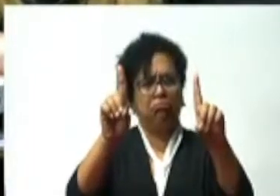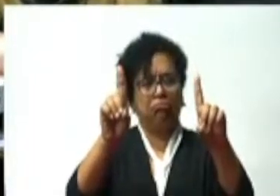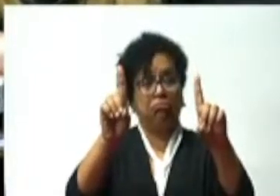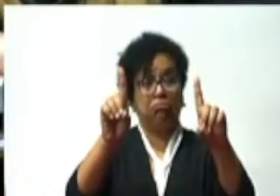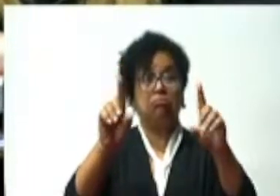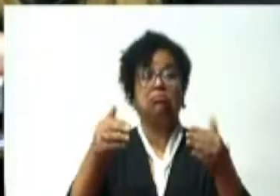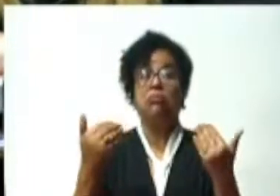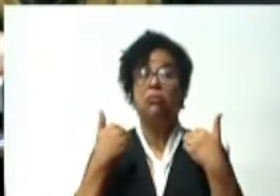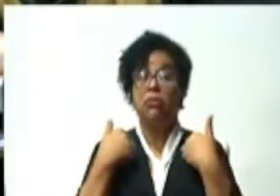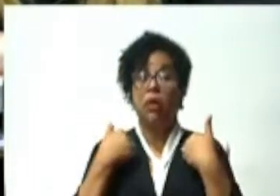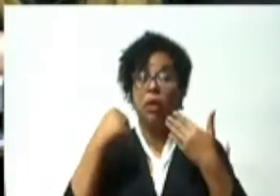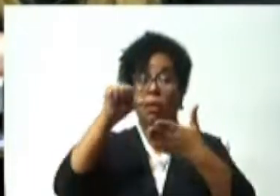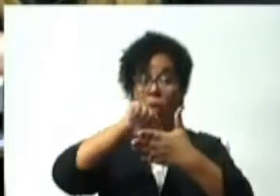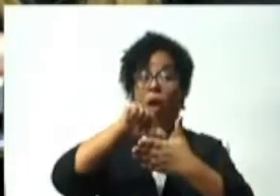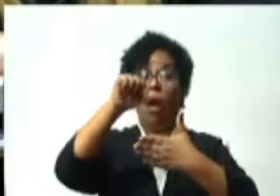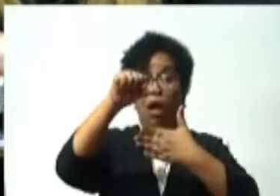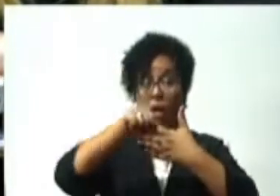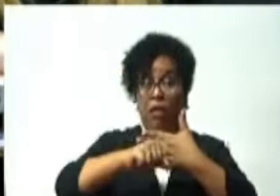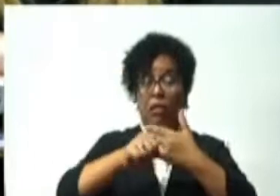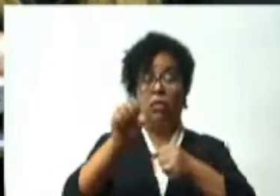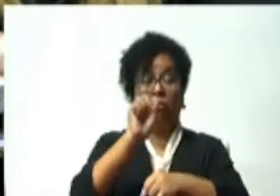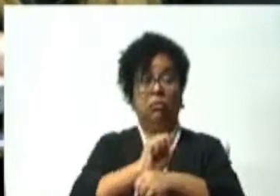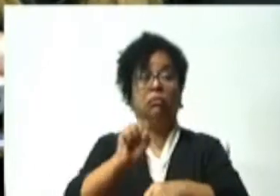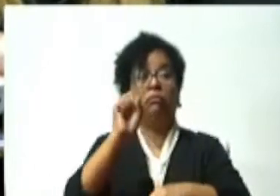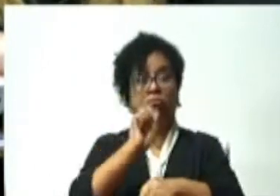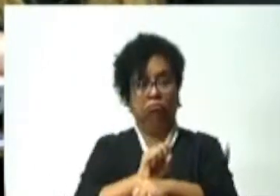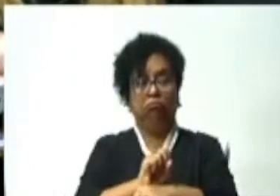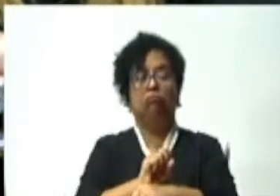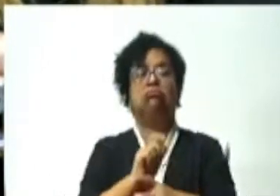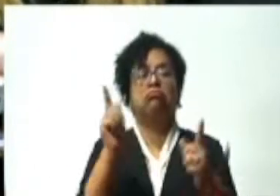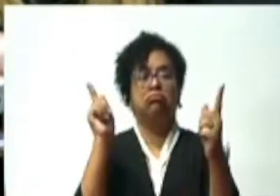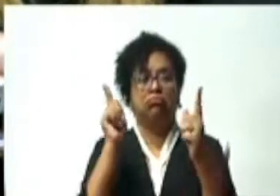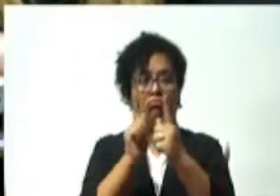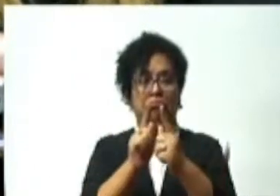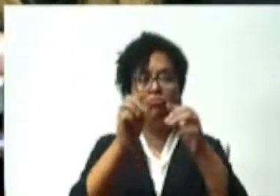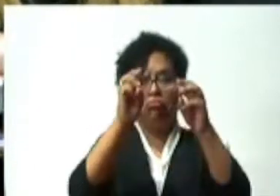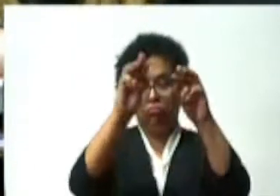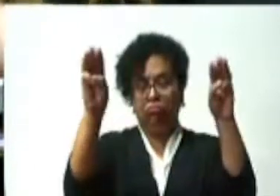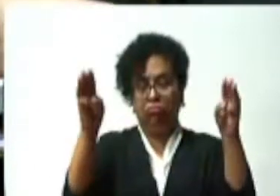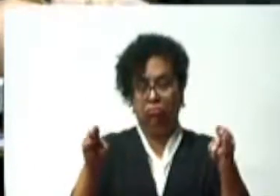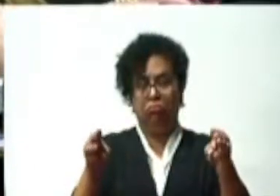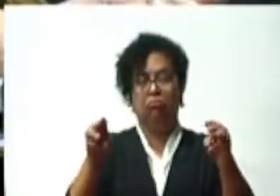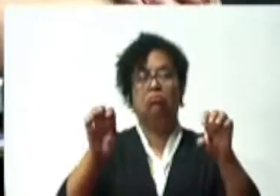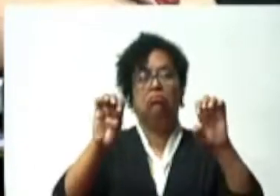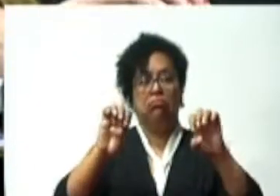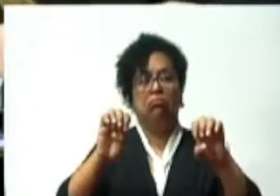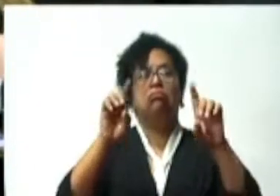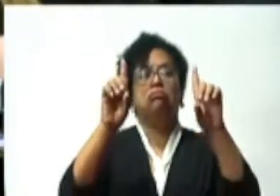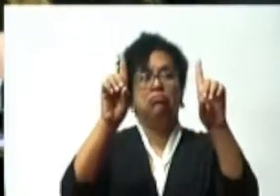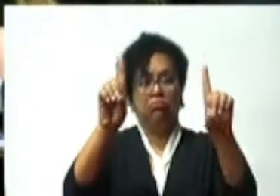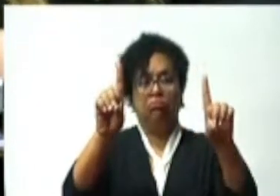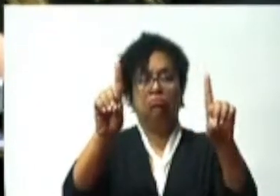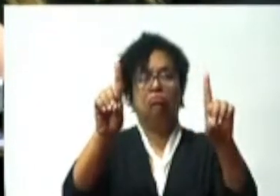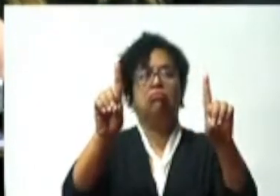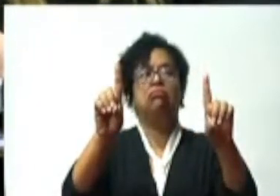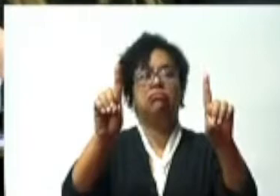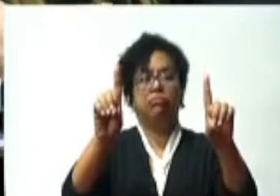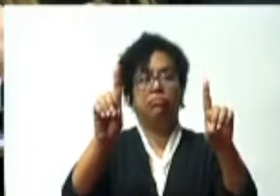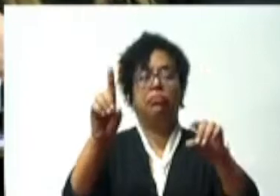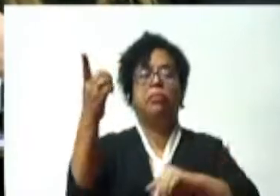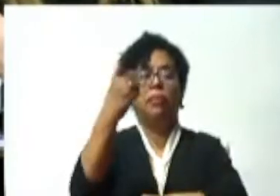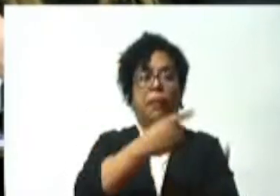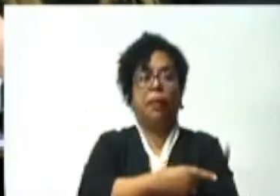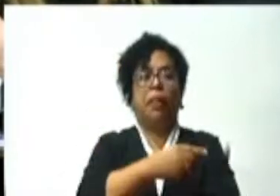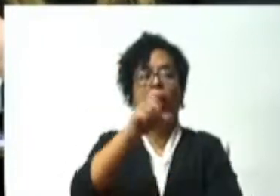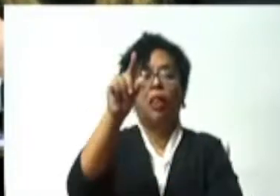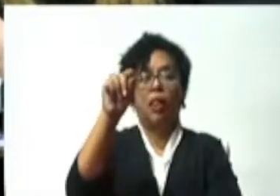día. Encuentro con el ministro de Educación, licenciado Ángel Hernández, sede central del Ministerio de Educación, el 20 de septiembre